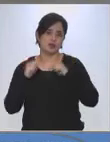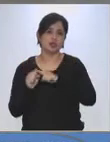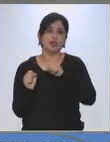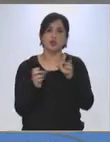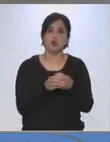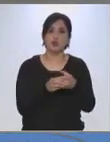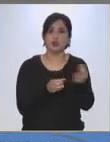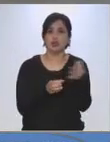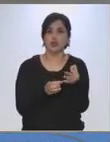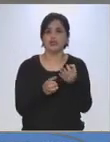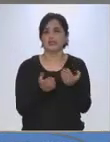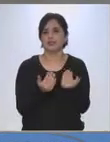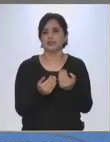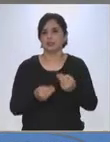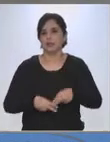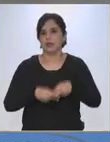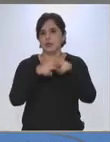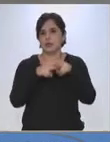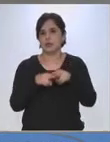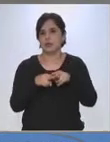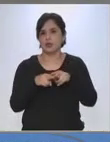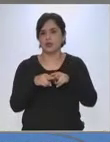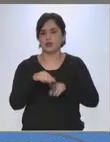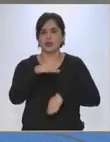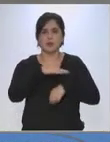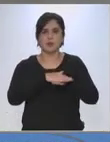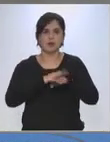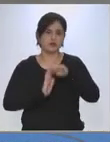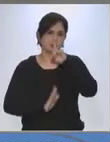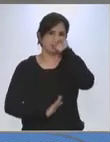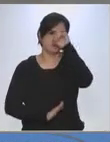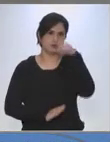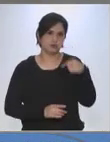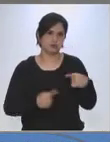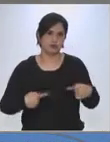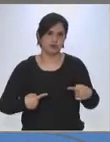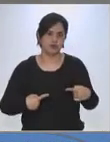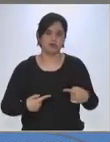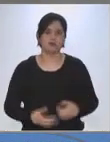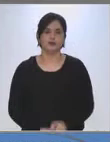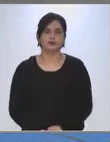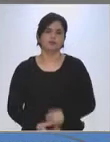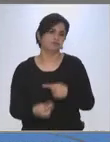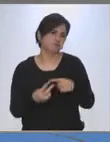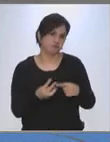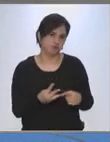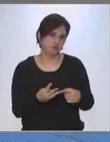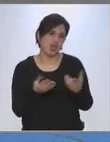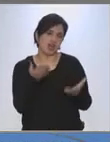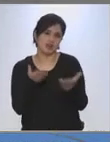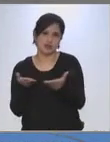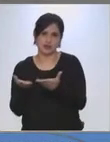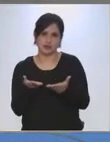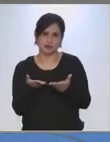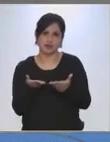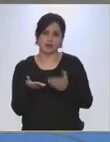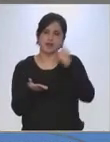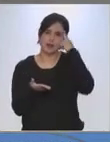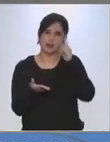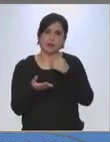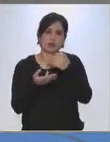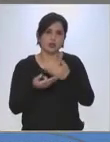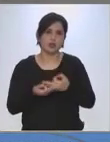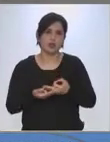manifestará que se requiere invertir en alto rendimiento y en este caso en el alto rendimiento paralímpico hay que equilibrar pero los resultados que